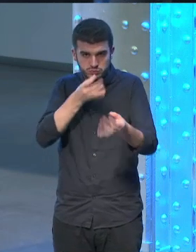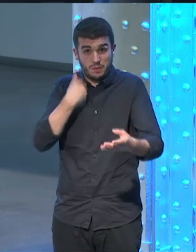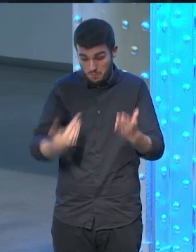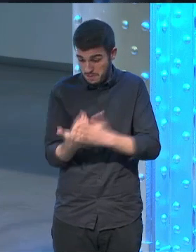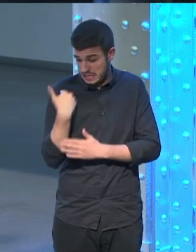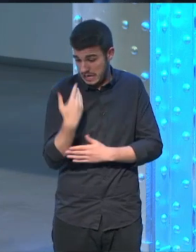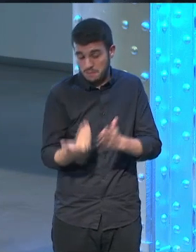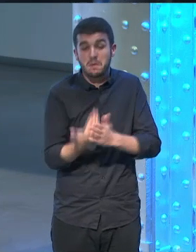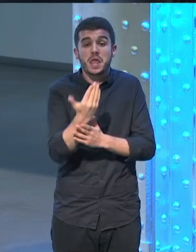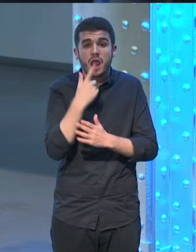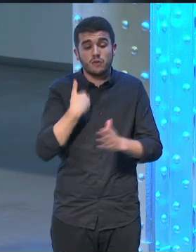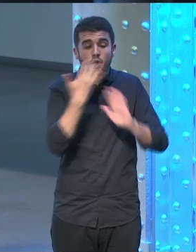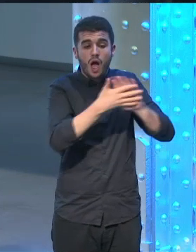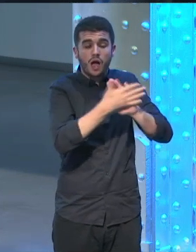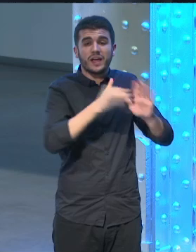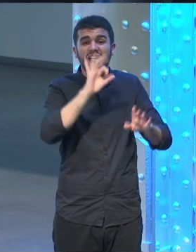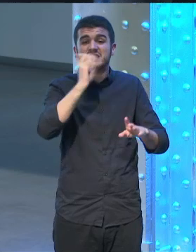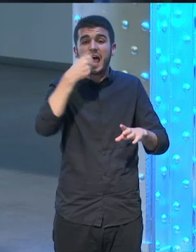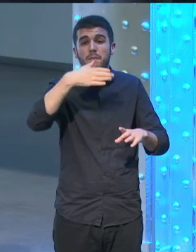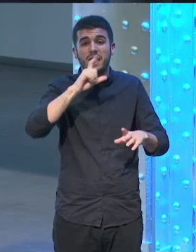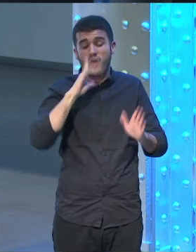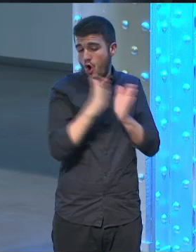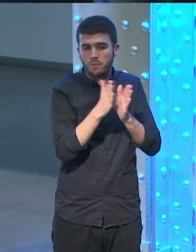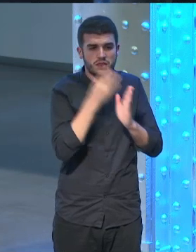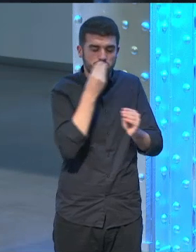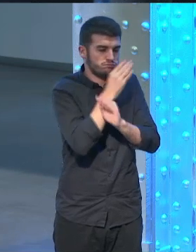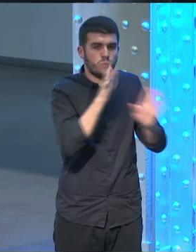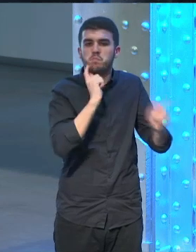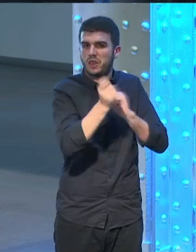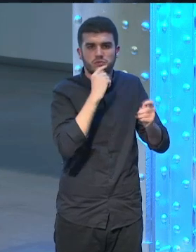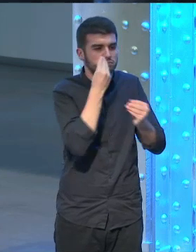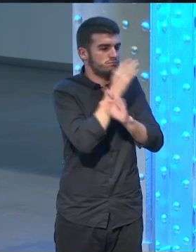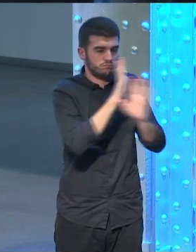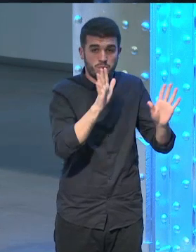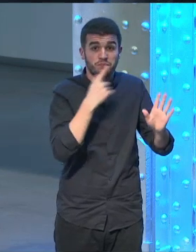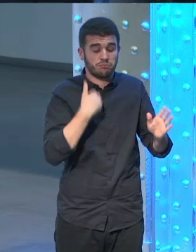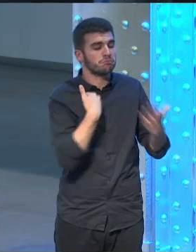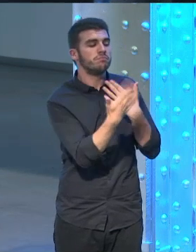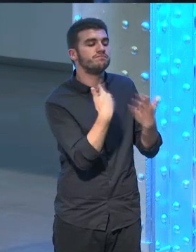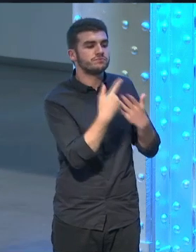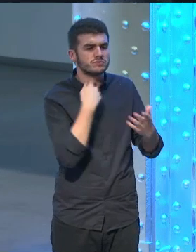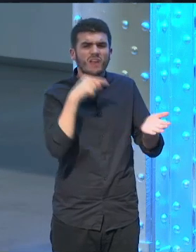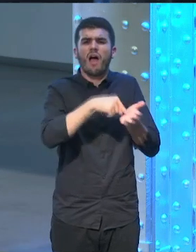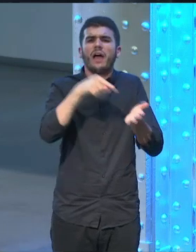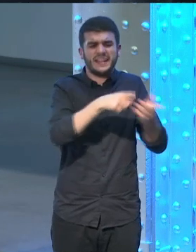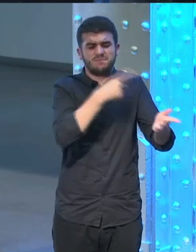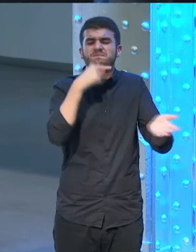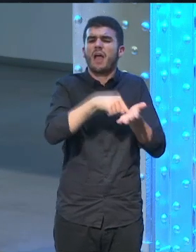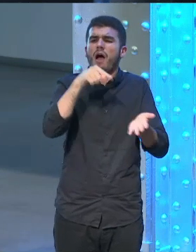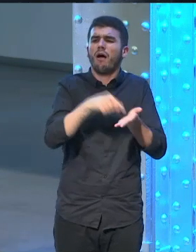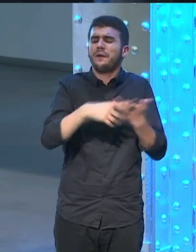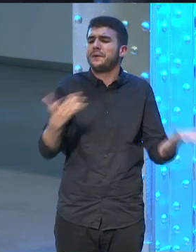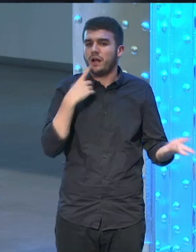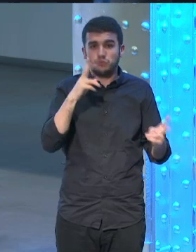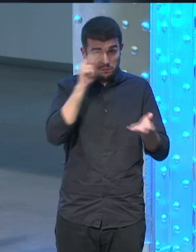mañana, hablando con Ana Isabel Bernal Triviño, que es también una compañera estupenda periodista, ¿no? Y ella se quejaba